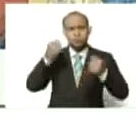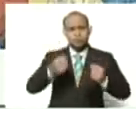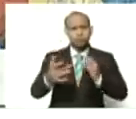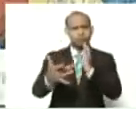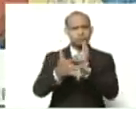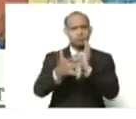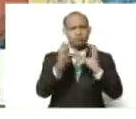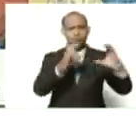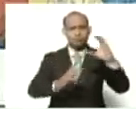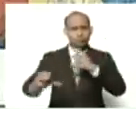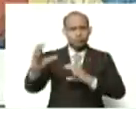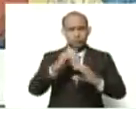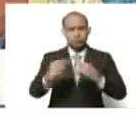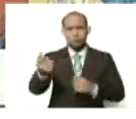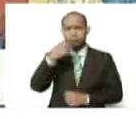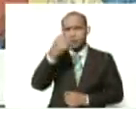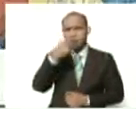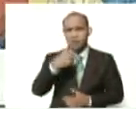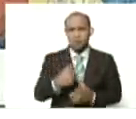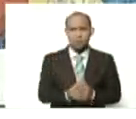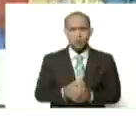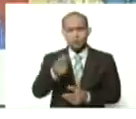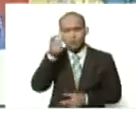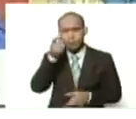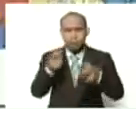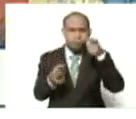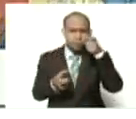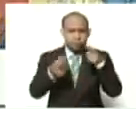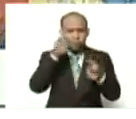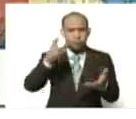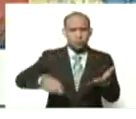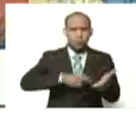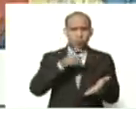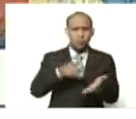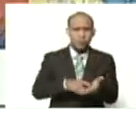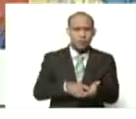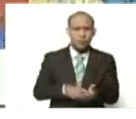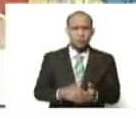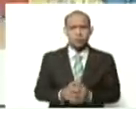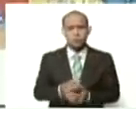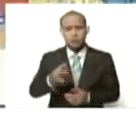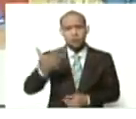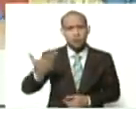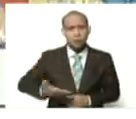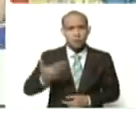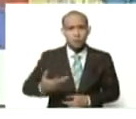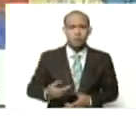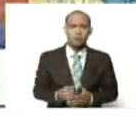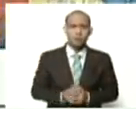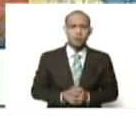científica, con tratamiento, seguimiento de los tratamientos. Es muy importante esto. Miren,